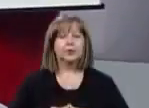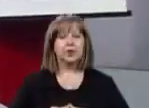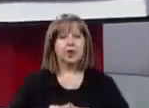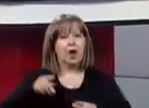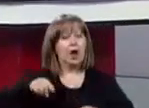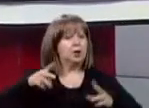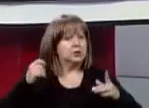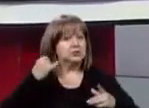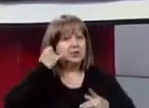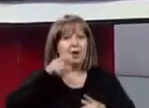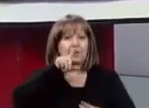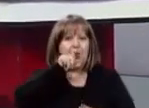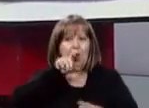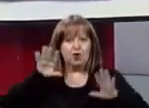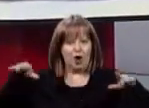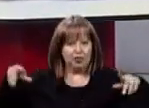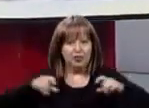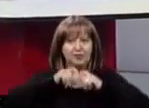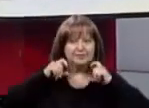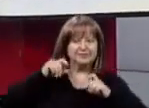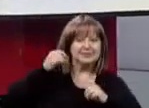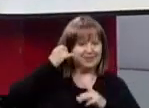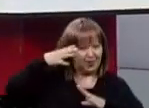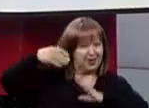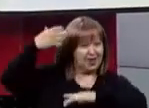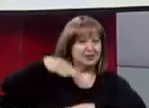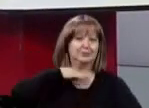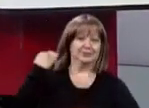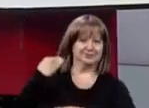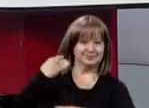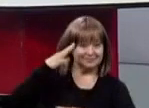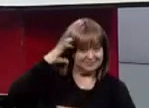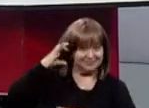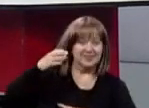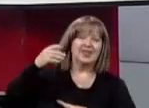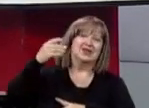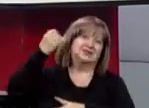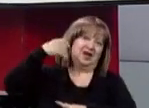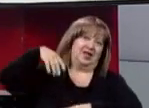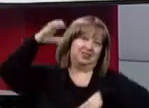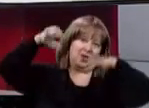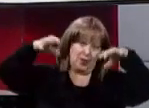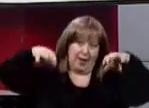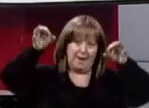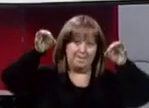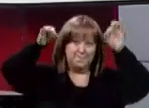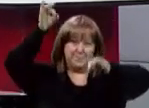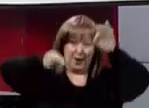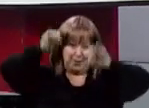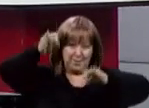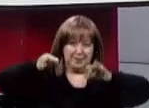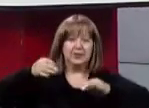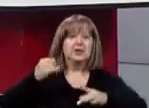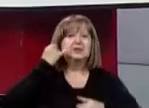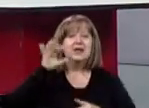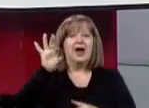Y se viene la restauración del cóndor que, recordemos, tras una gran tormenta de granizo quedó decapitado, quedó sin cabeza. Ya